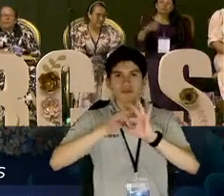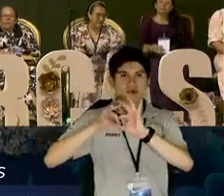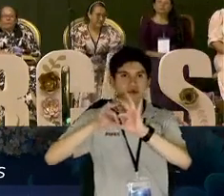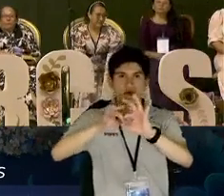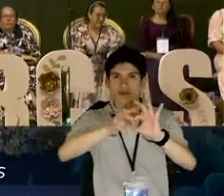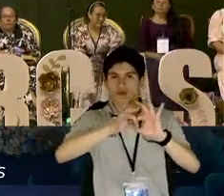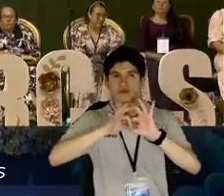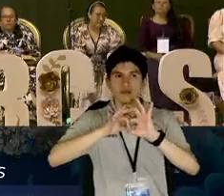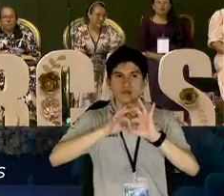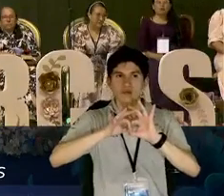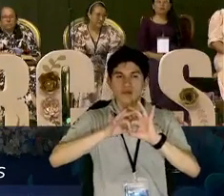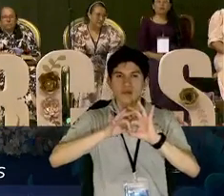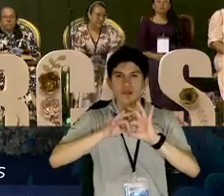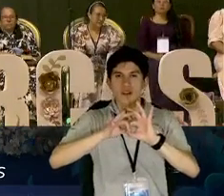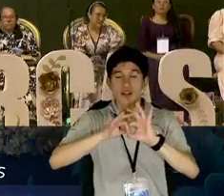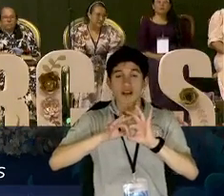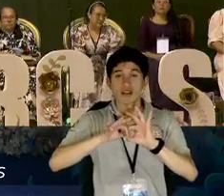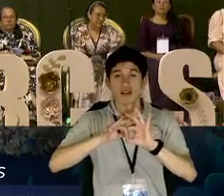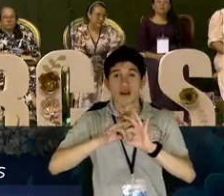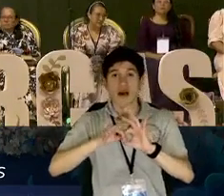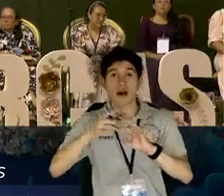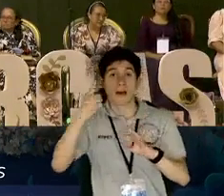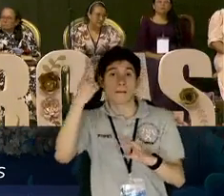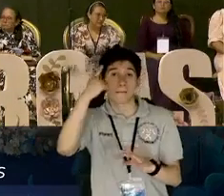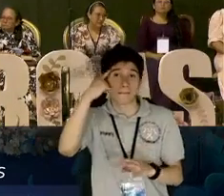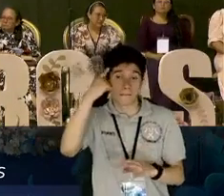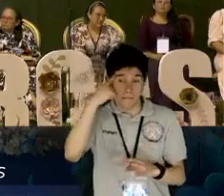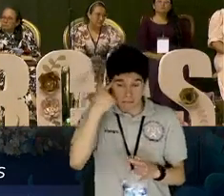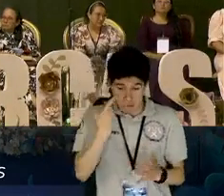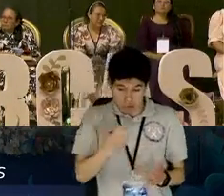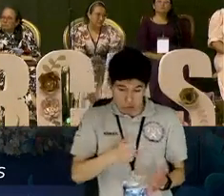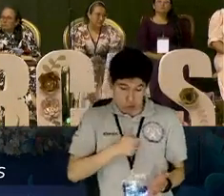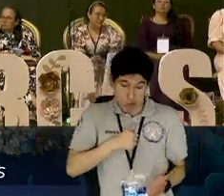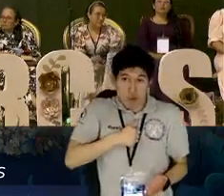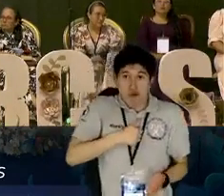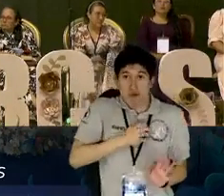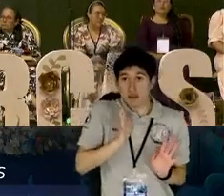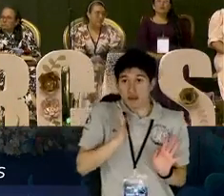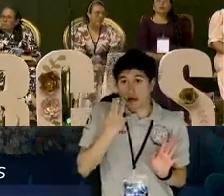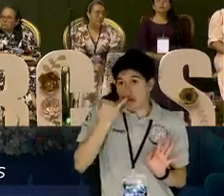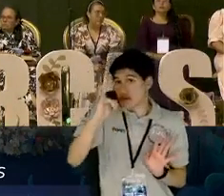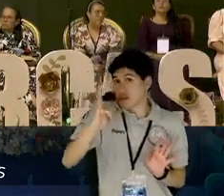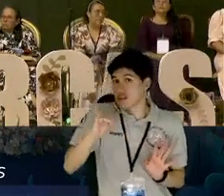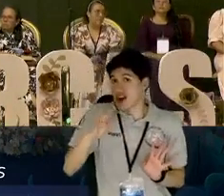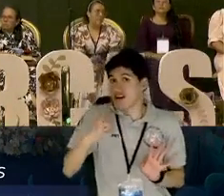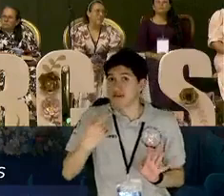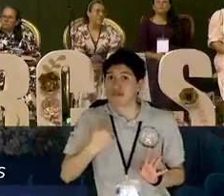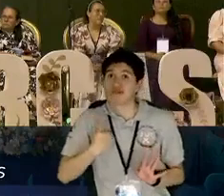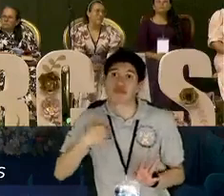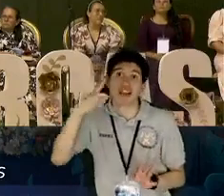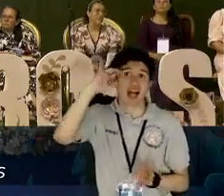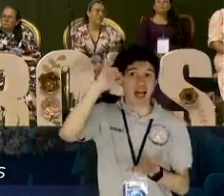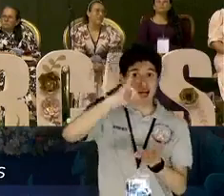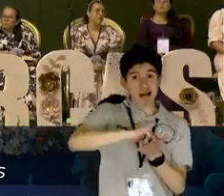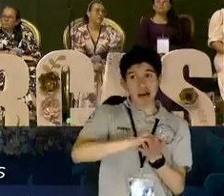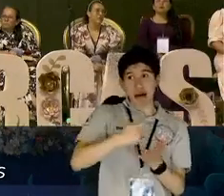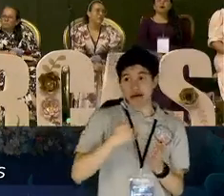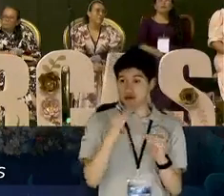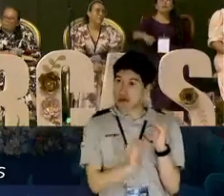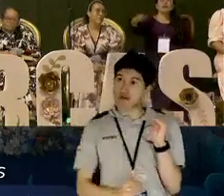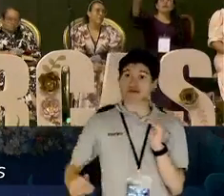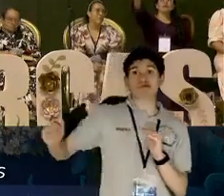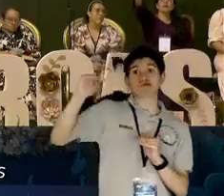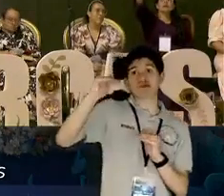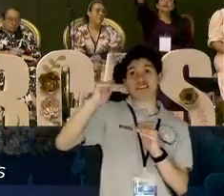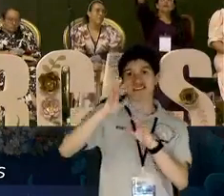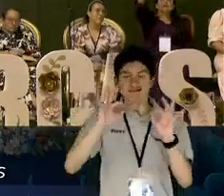solamente nosotros, ni vernos superiores a los demás. Ninguno tenga más alto concepto